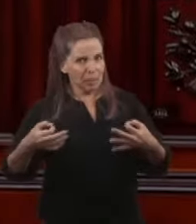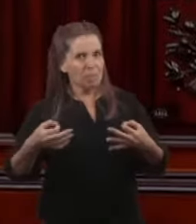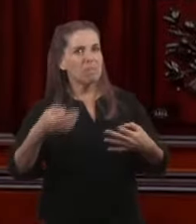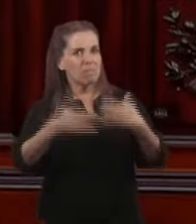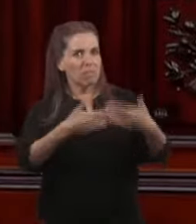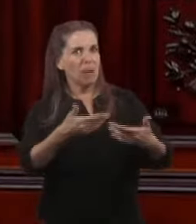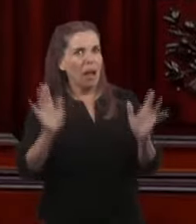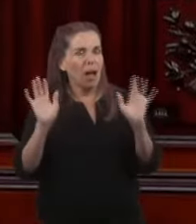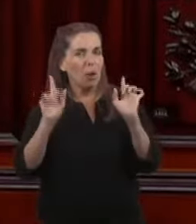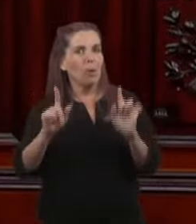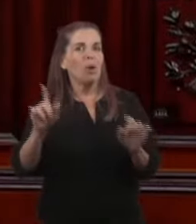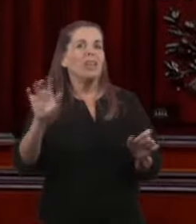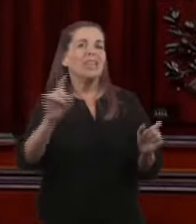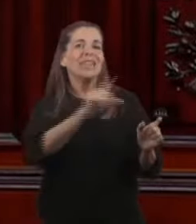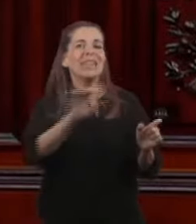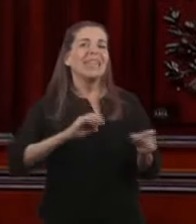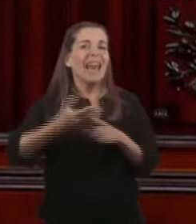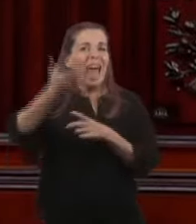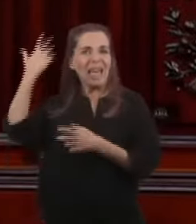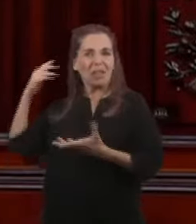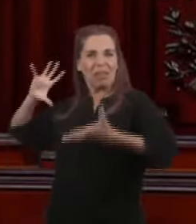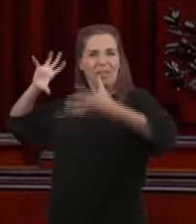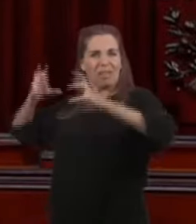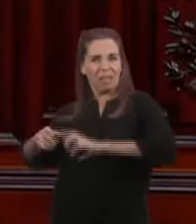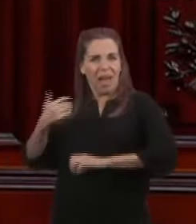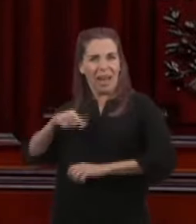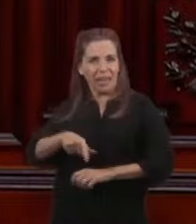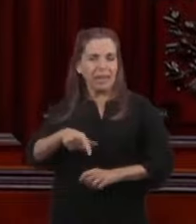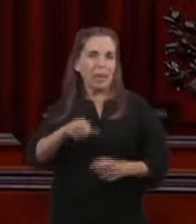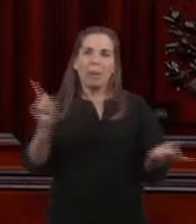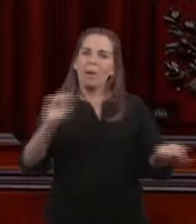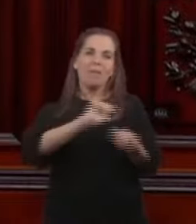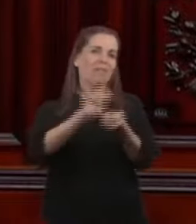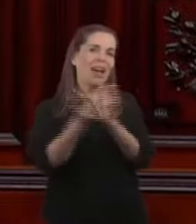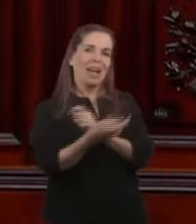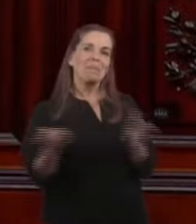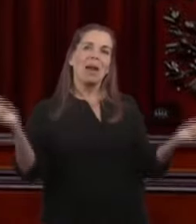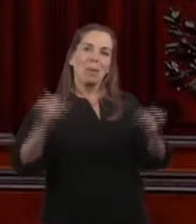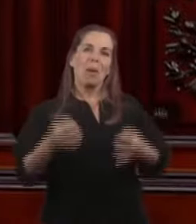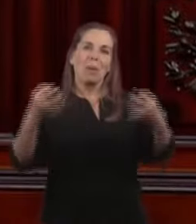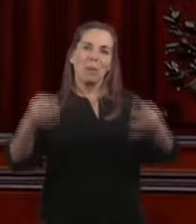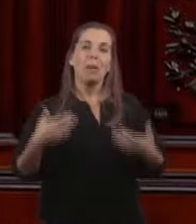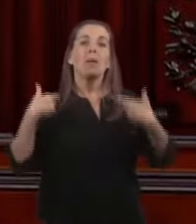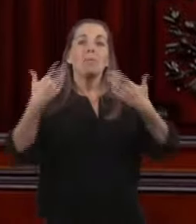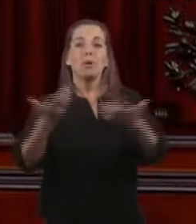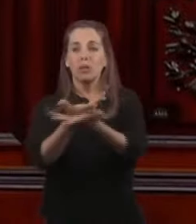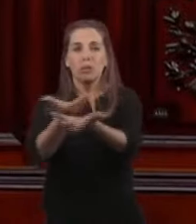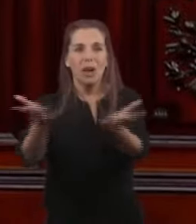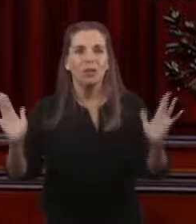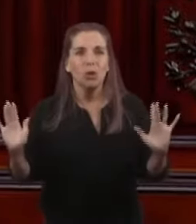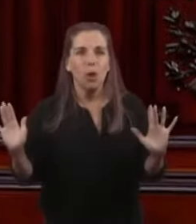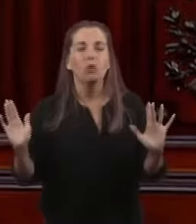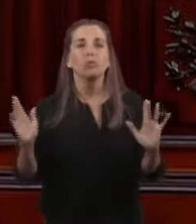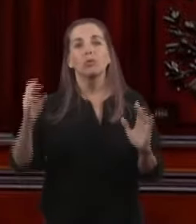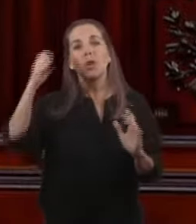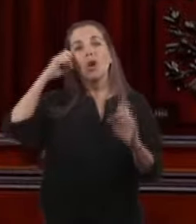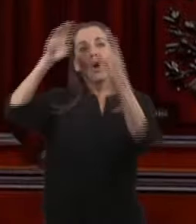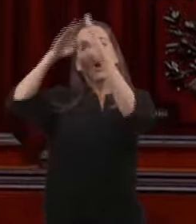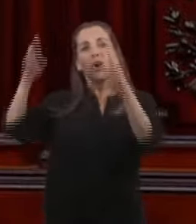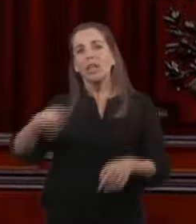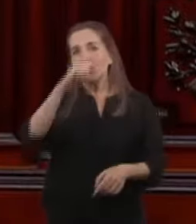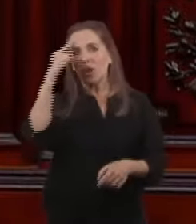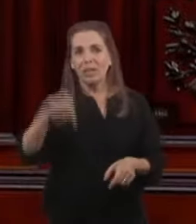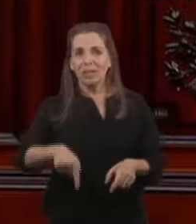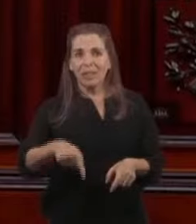de humillación al que se condenó injustamente a los argentinos por eso honorables miembros del Congreso de la nación la